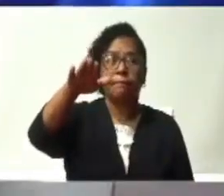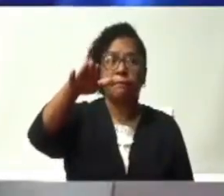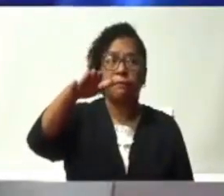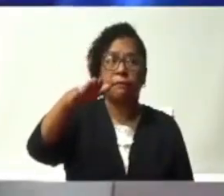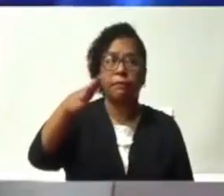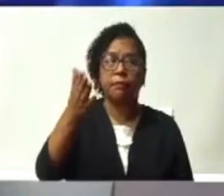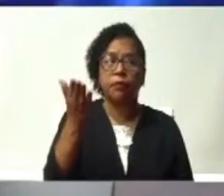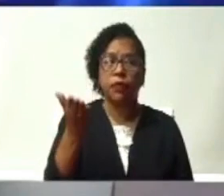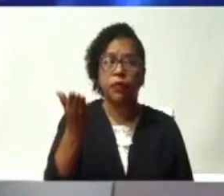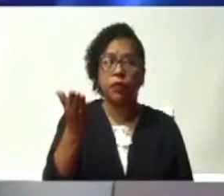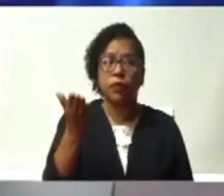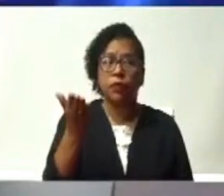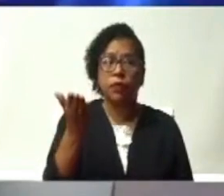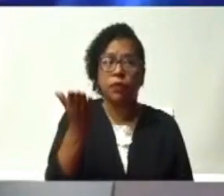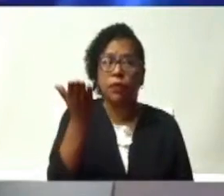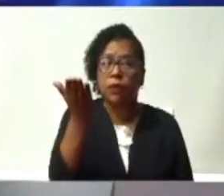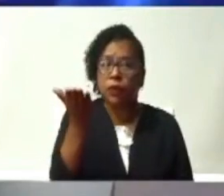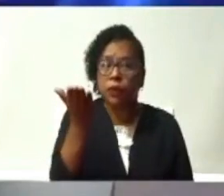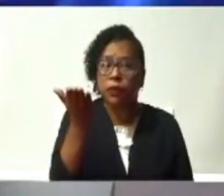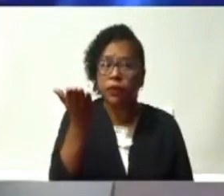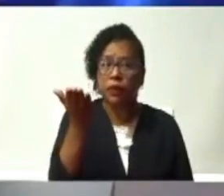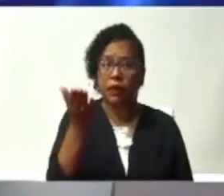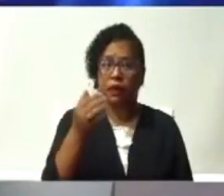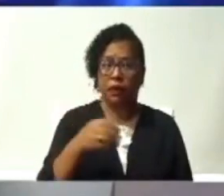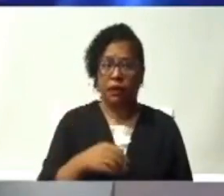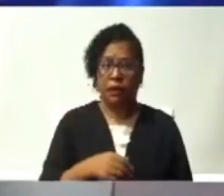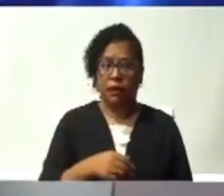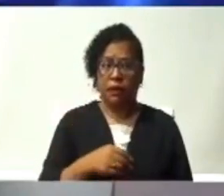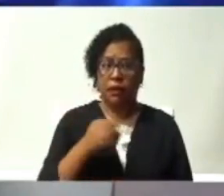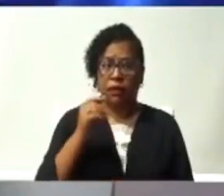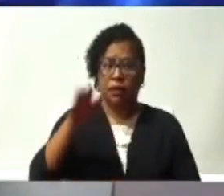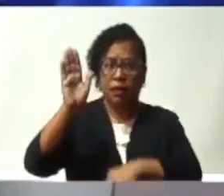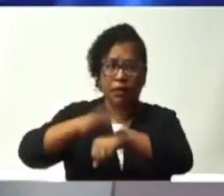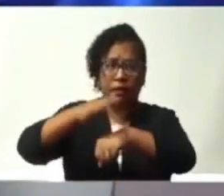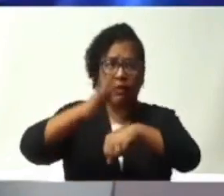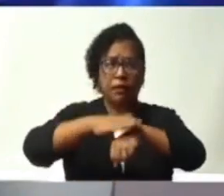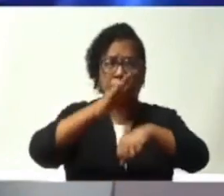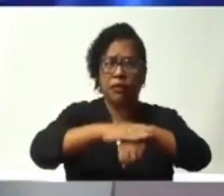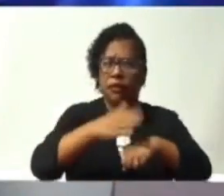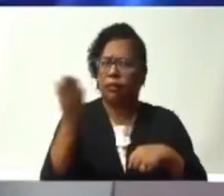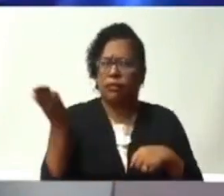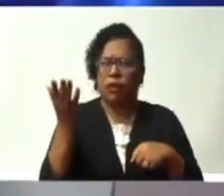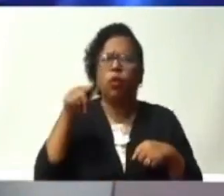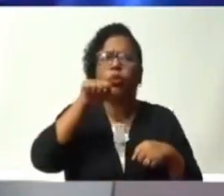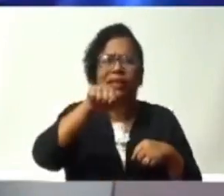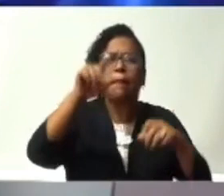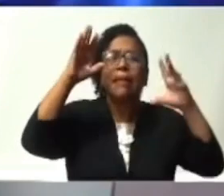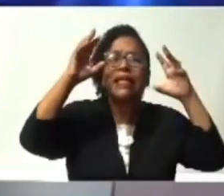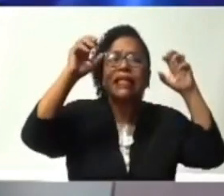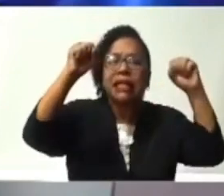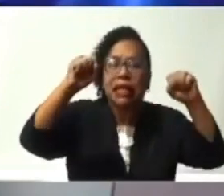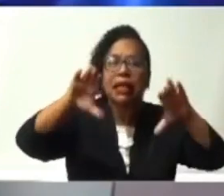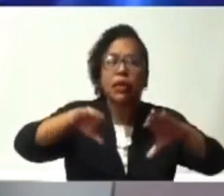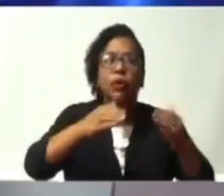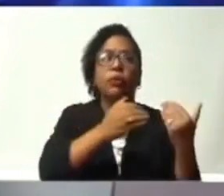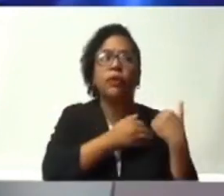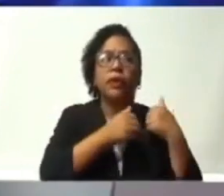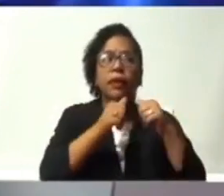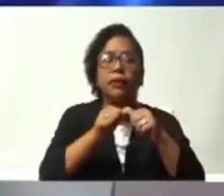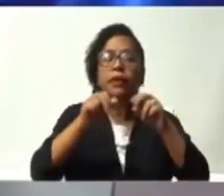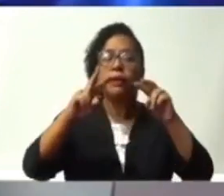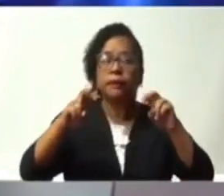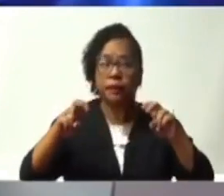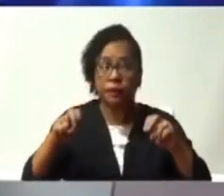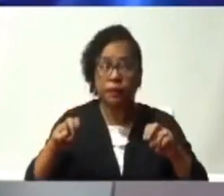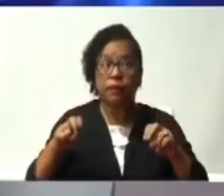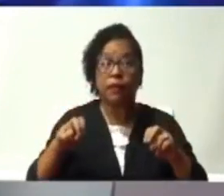usted le está corrigiendo al vocero, yo creo que está fuera de tema, usted como presidente de la comisión. Entonces, el